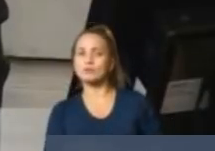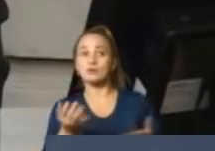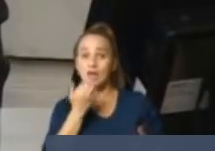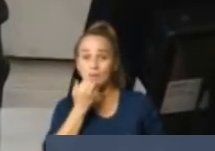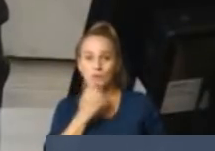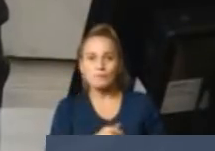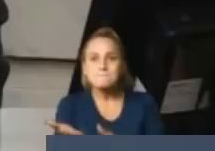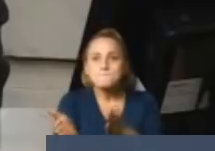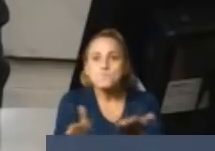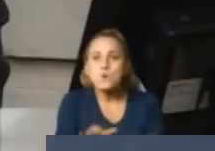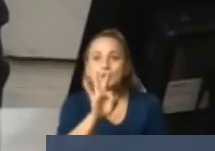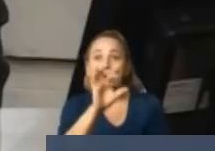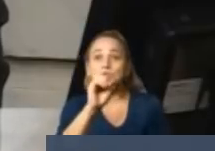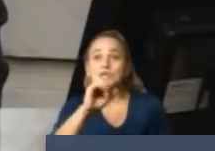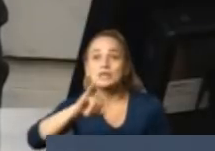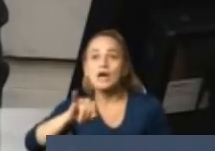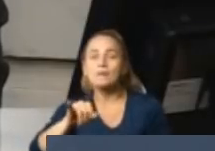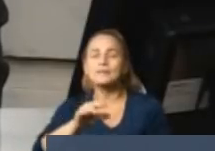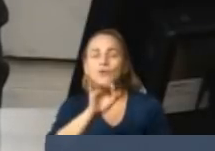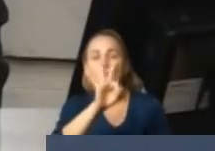han muerto 80 jóvenes.